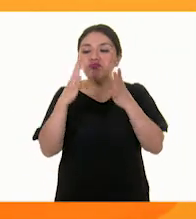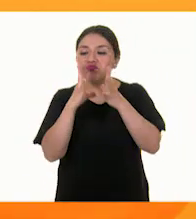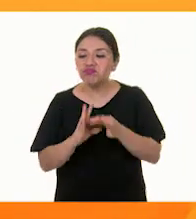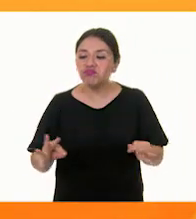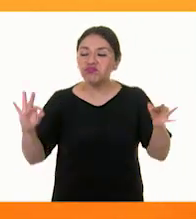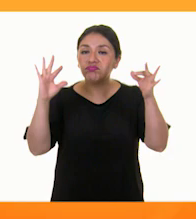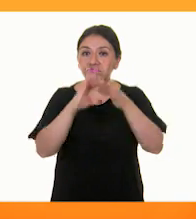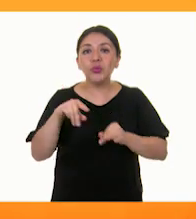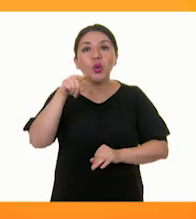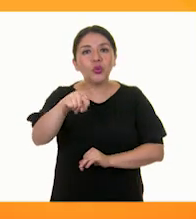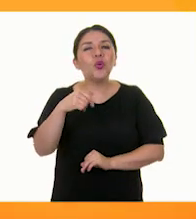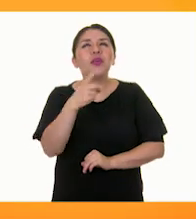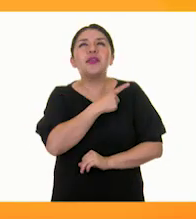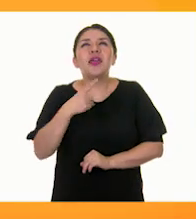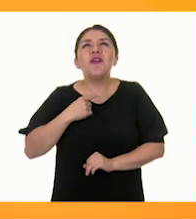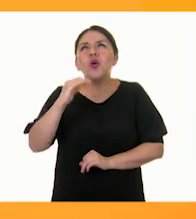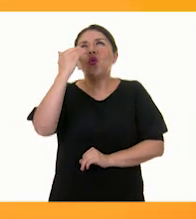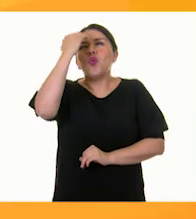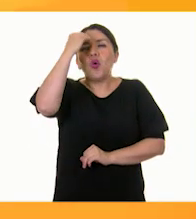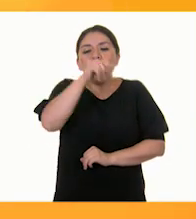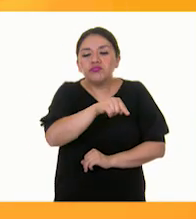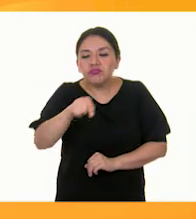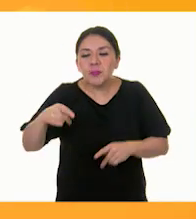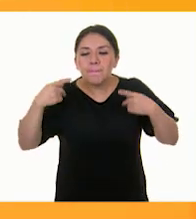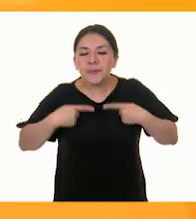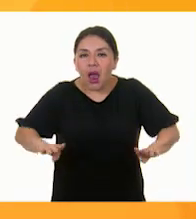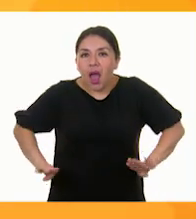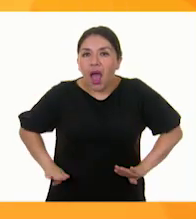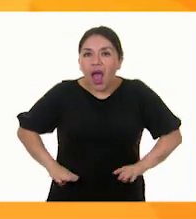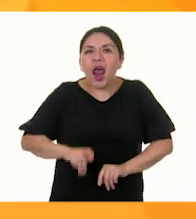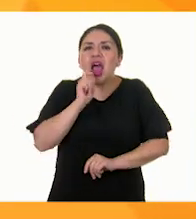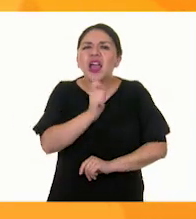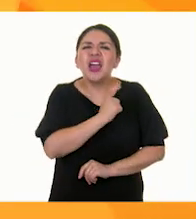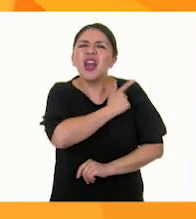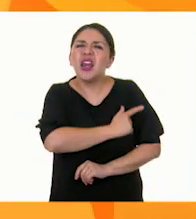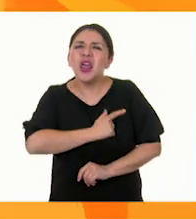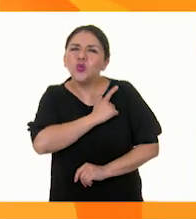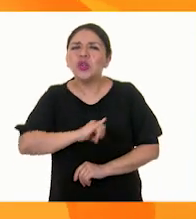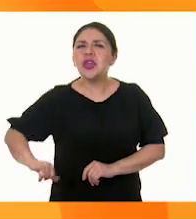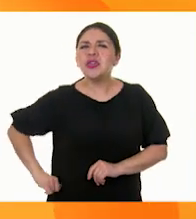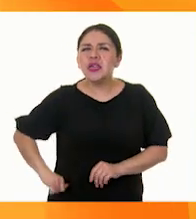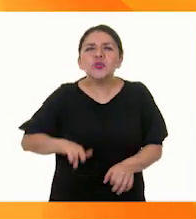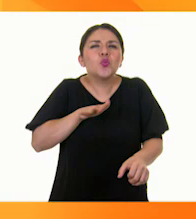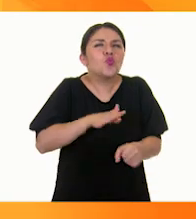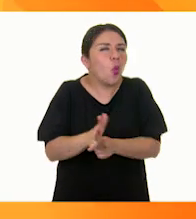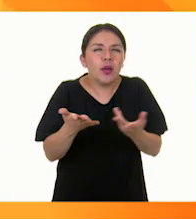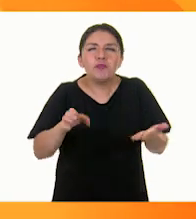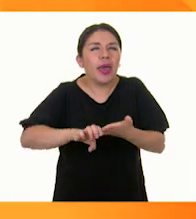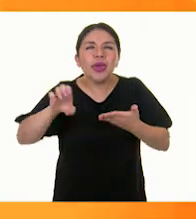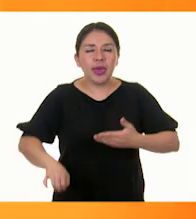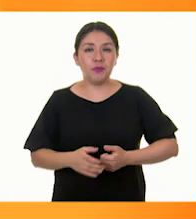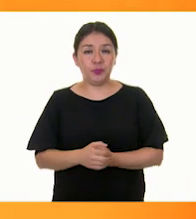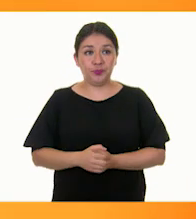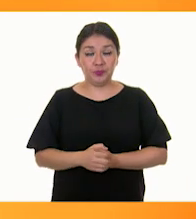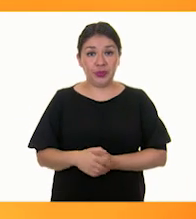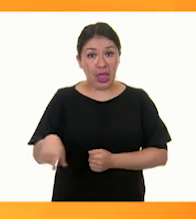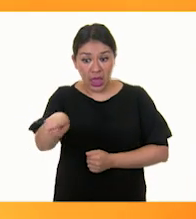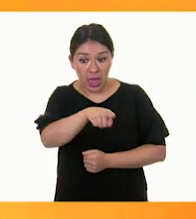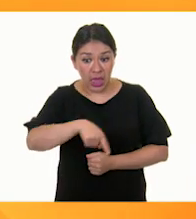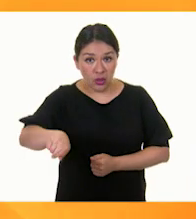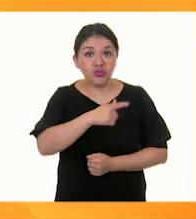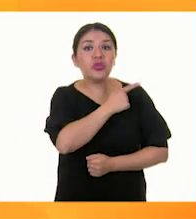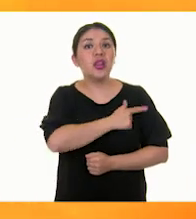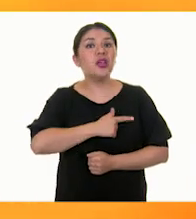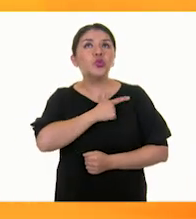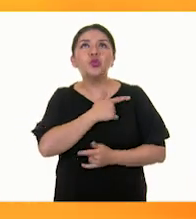Debemos intentar conocerlas y conocerlos, identificar sus gustos e intereses. Por ejemplo, a ellas y ellos